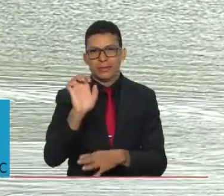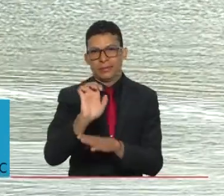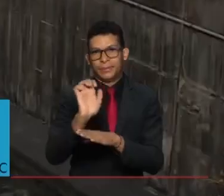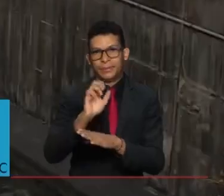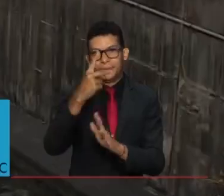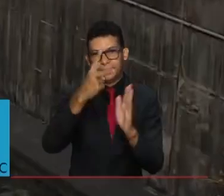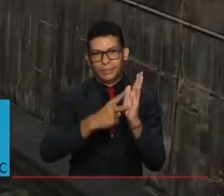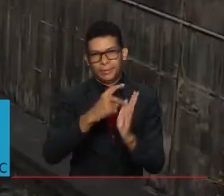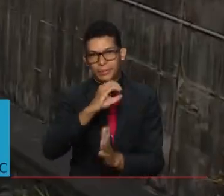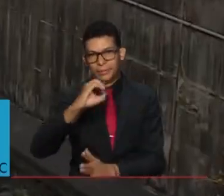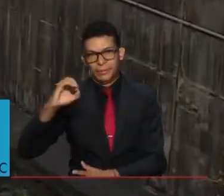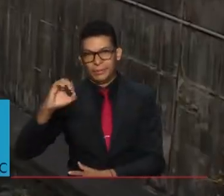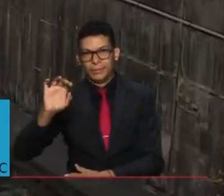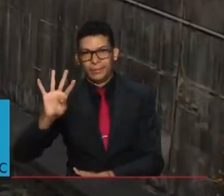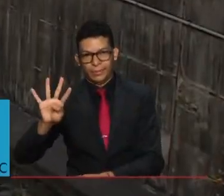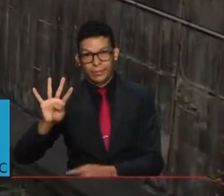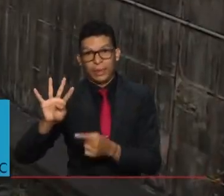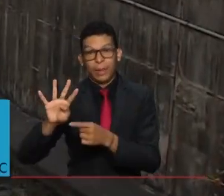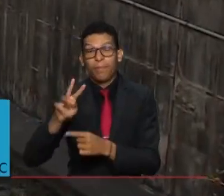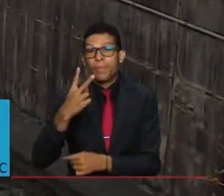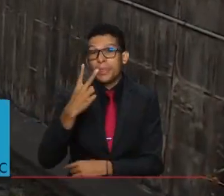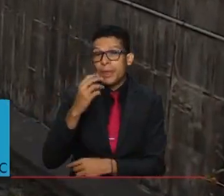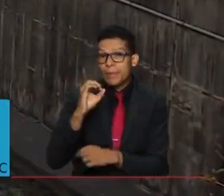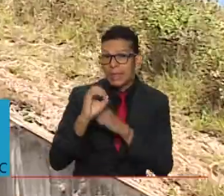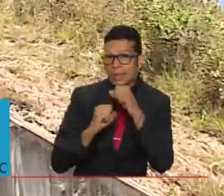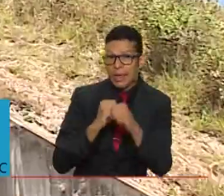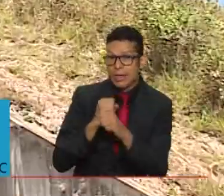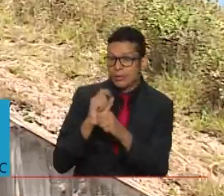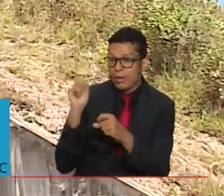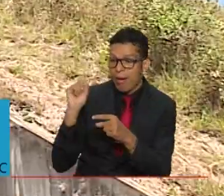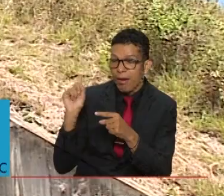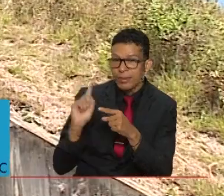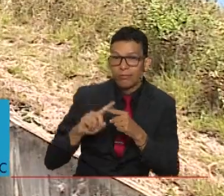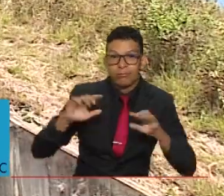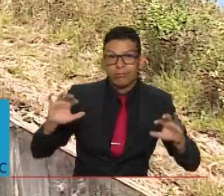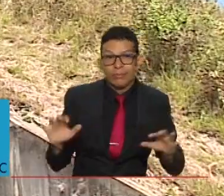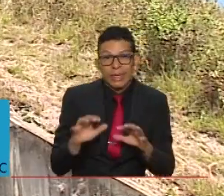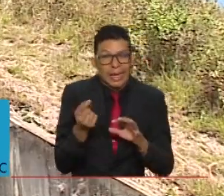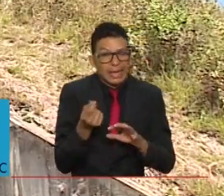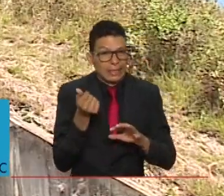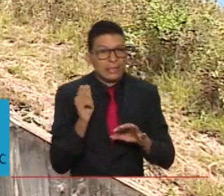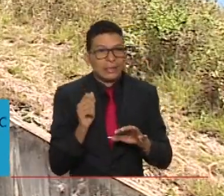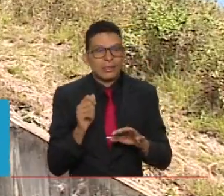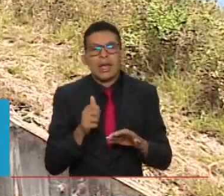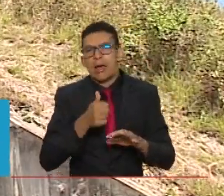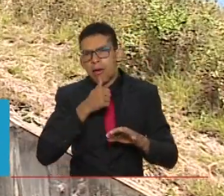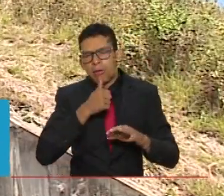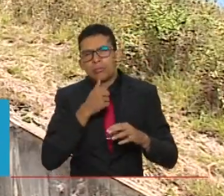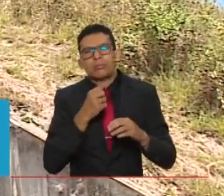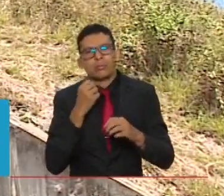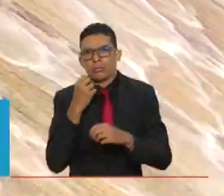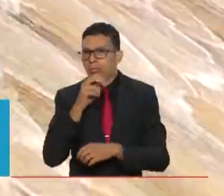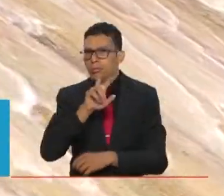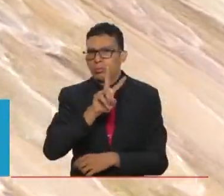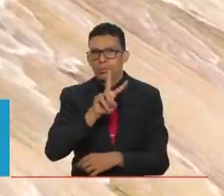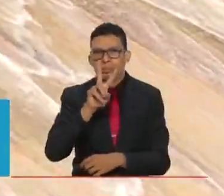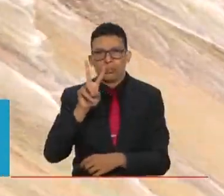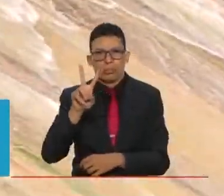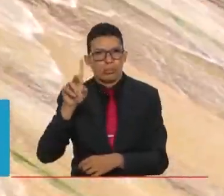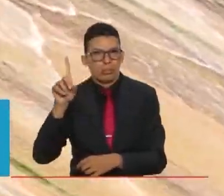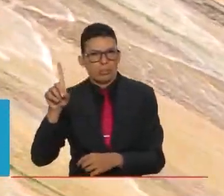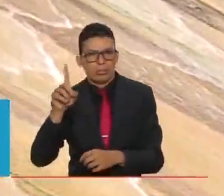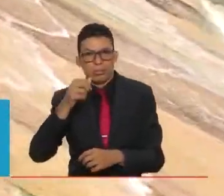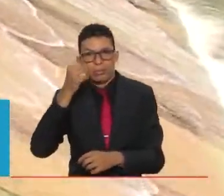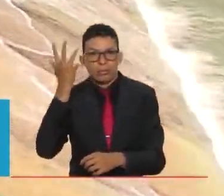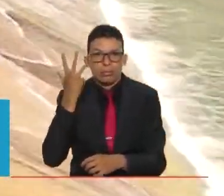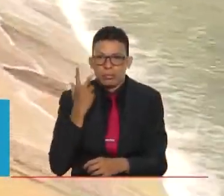2004. Cerca de 20 años de actividad, el suministro del agua potable se garantiza durante 221 días al año, aun si